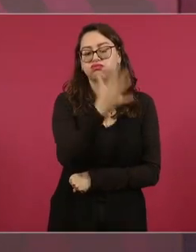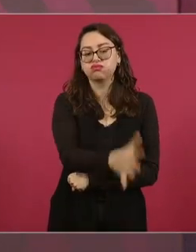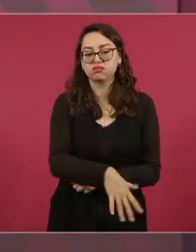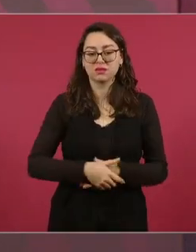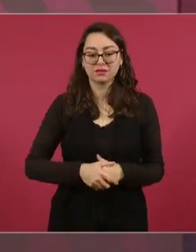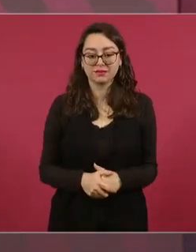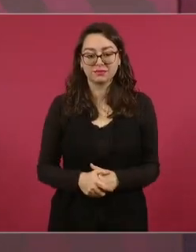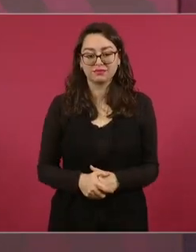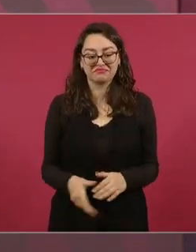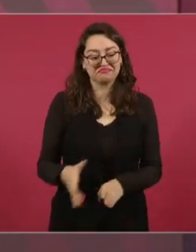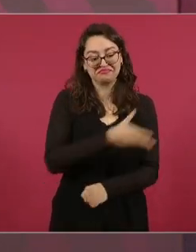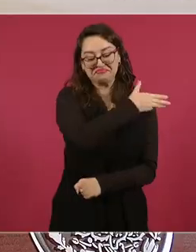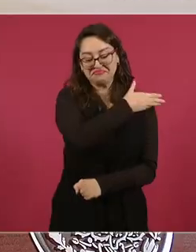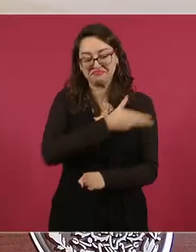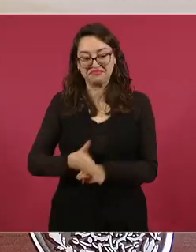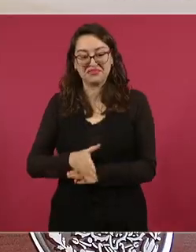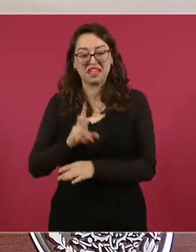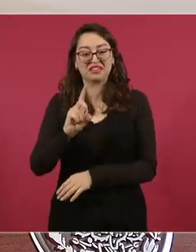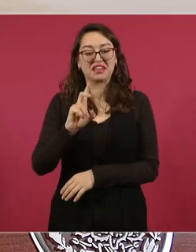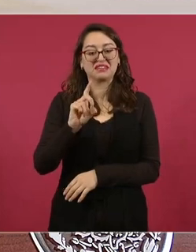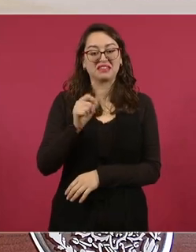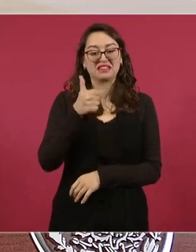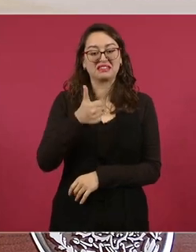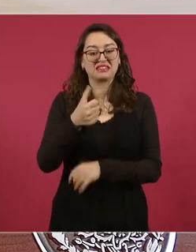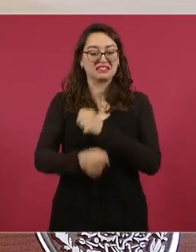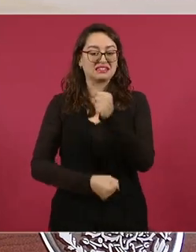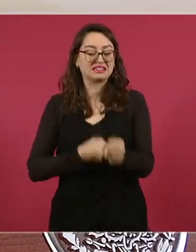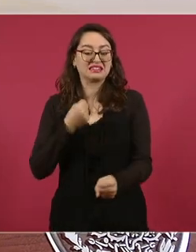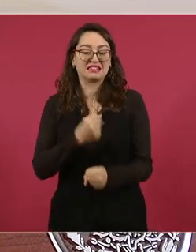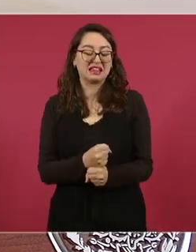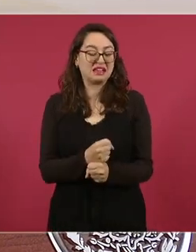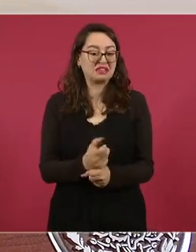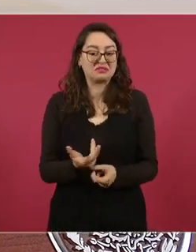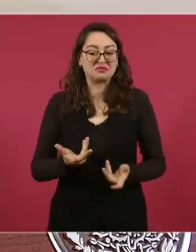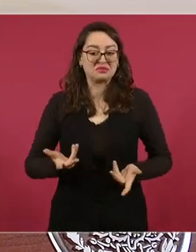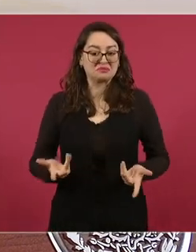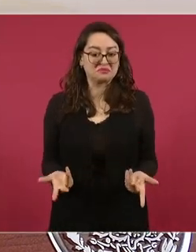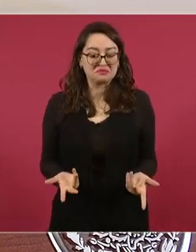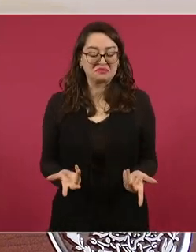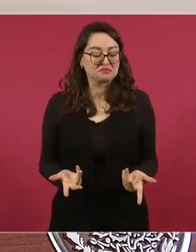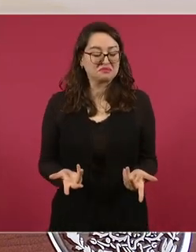todo el periodo neoliberal 36 años.